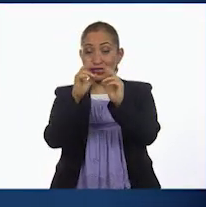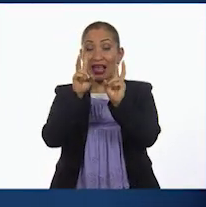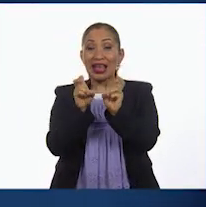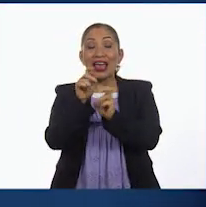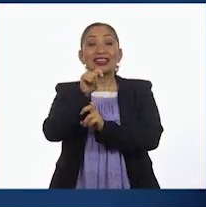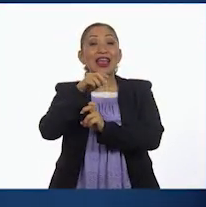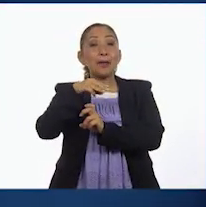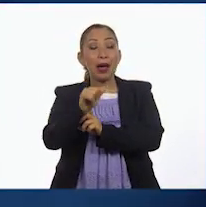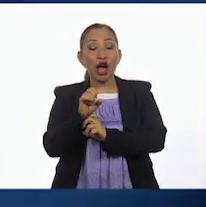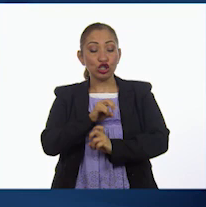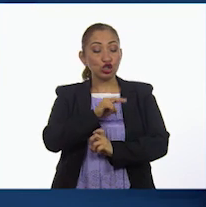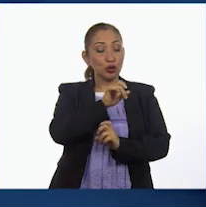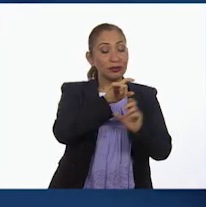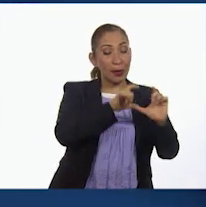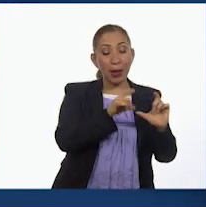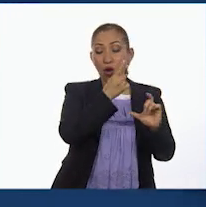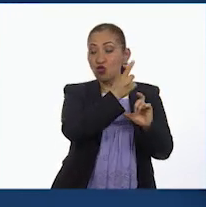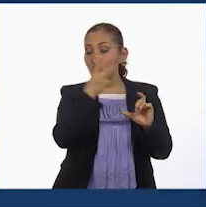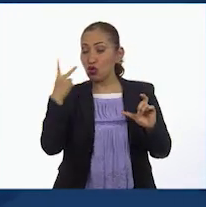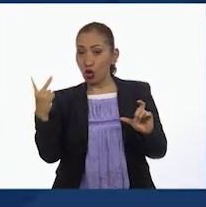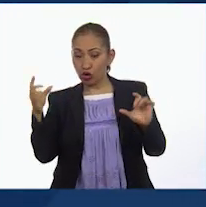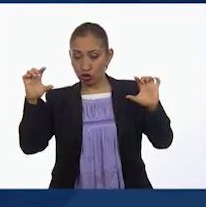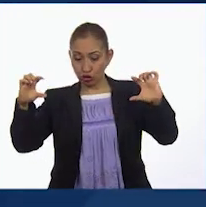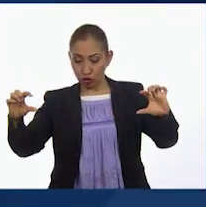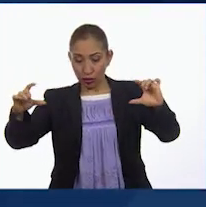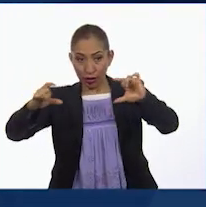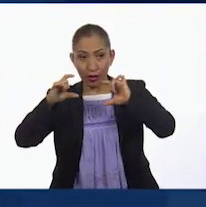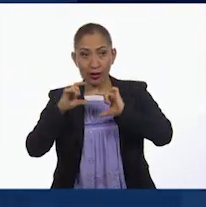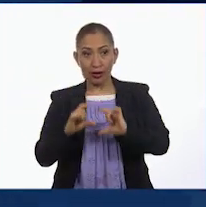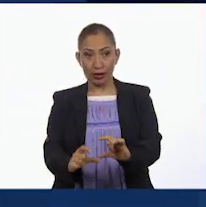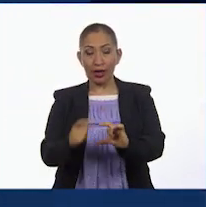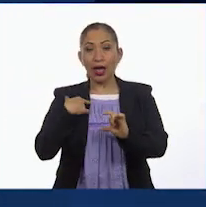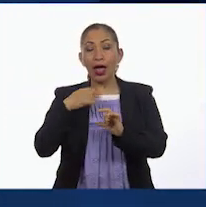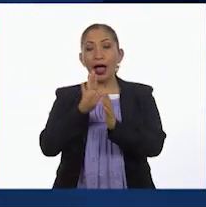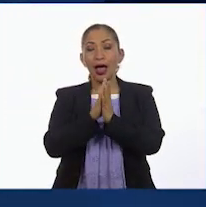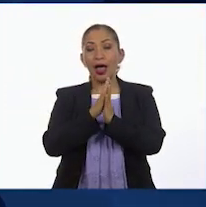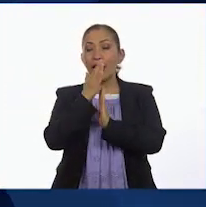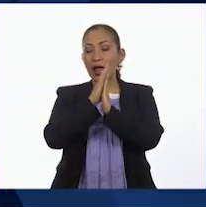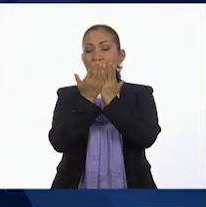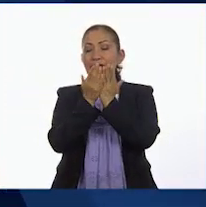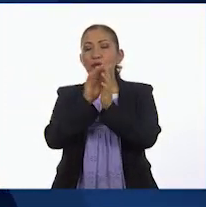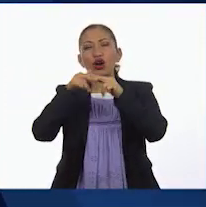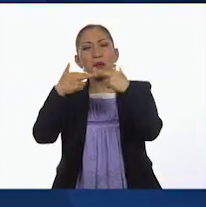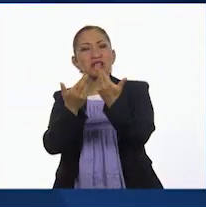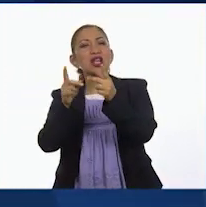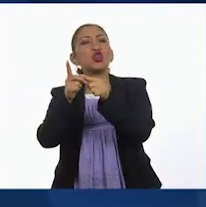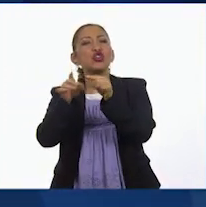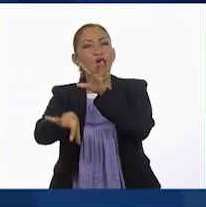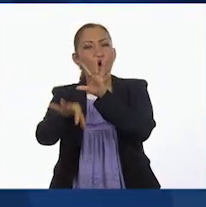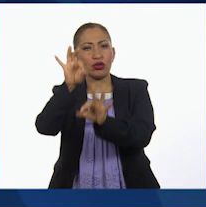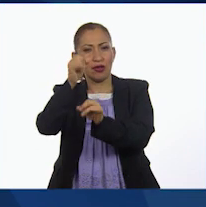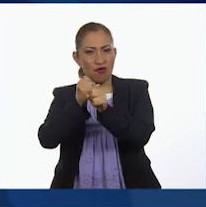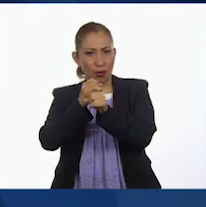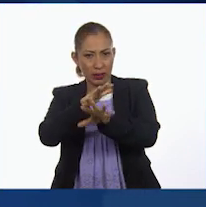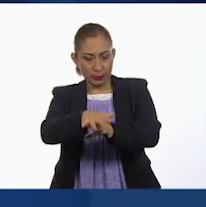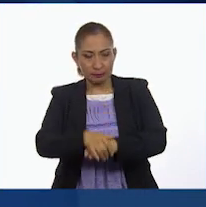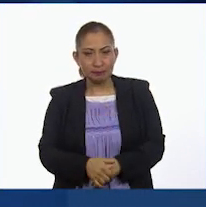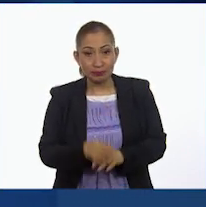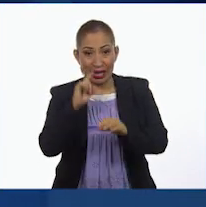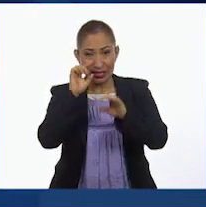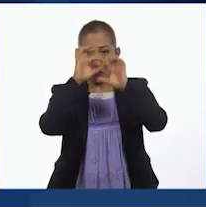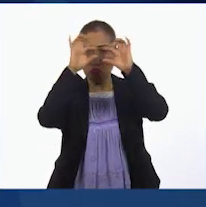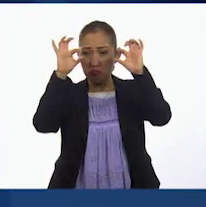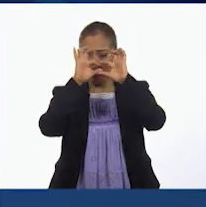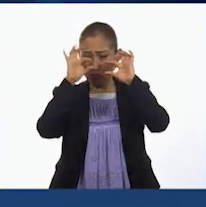tema, subtema 1, subtema 2 y viene también la bibliografía. Este esquema que aparece aquí, que es